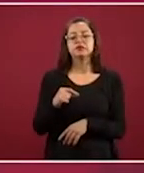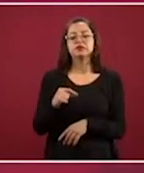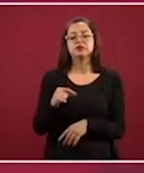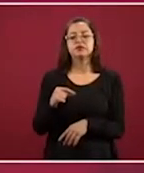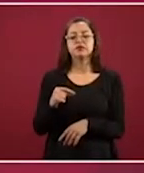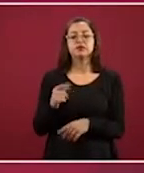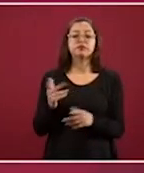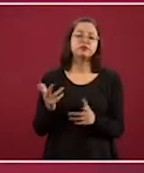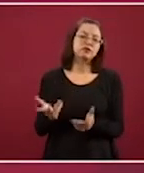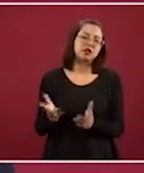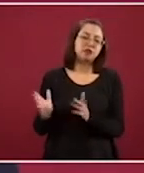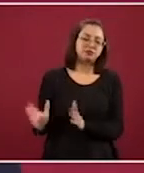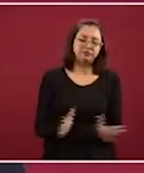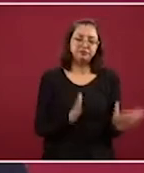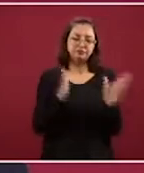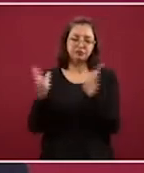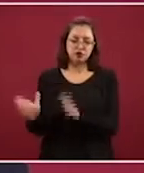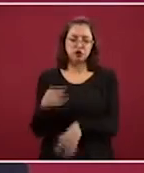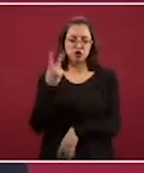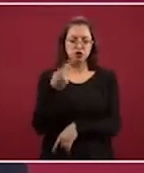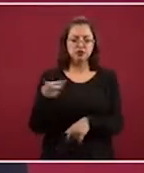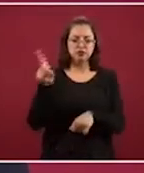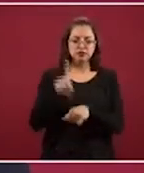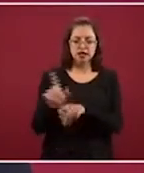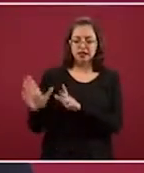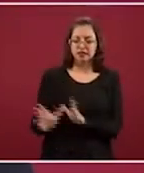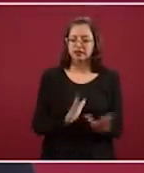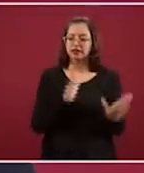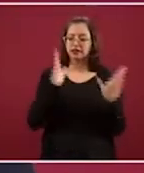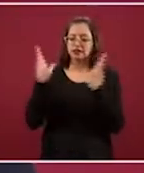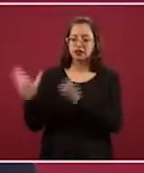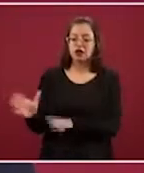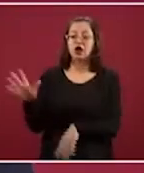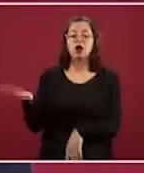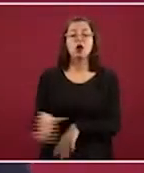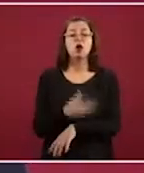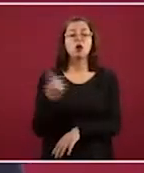o se pospuso el encuentro, porque hoy